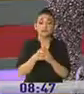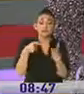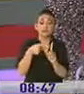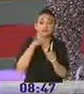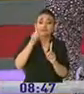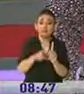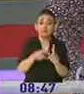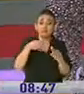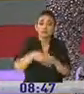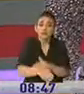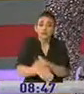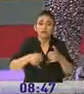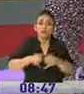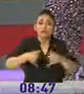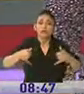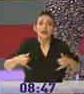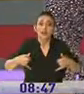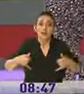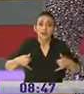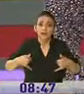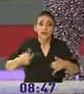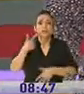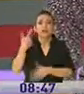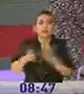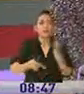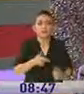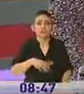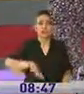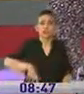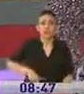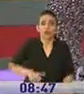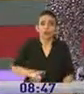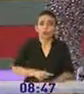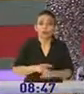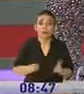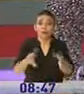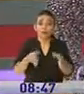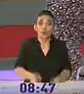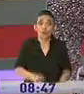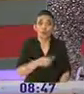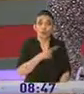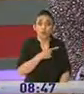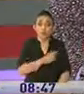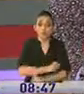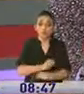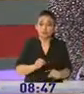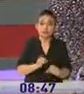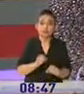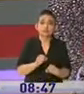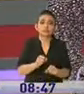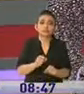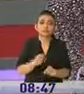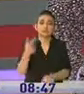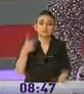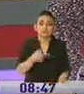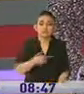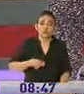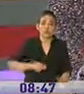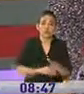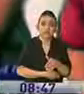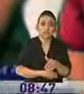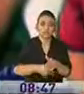sospechoso había ingresado a un local aparentemente con pretensiones de robar, siendo sorprendido por el propietario, a quien supuestamente hirió con un